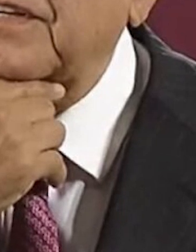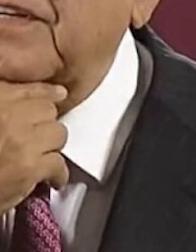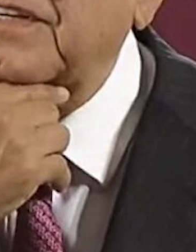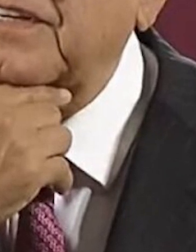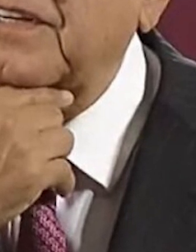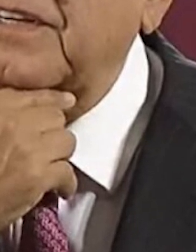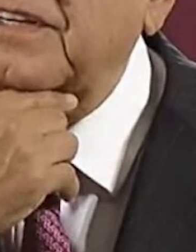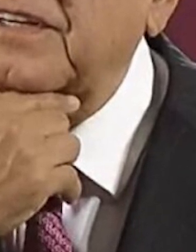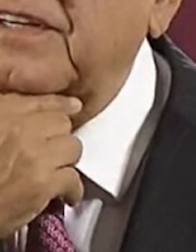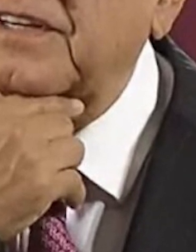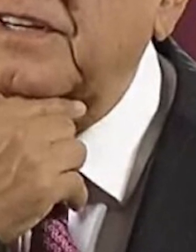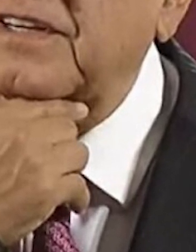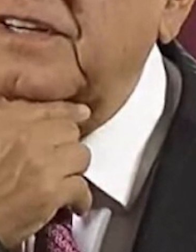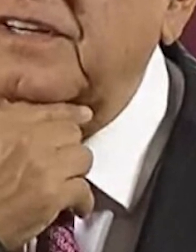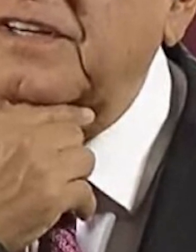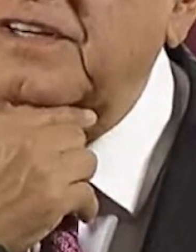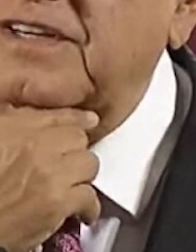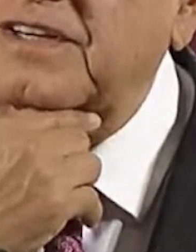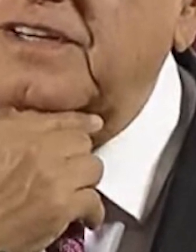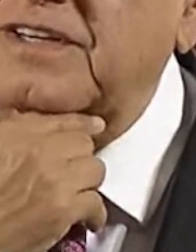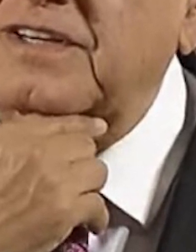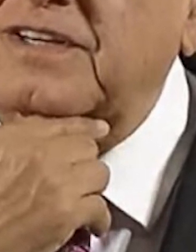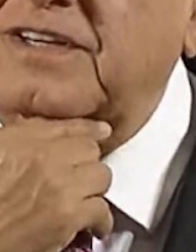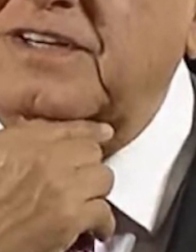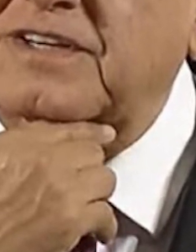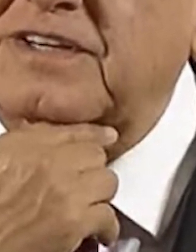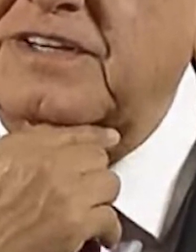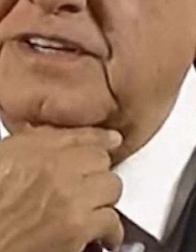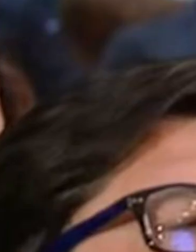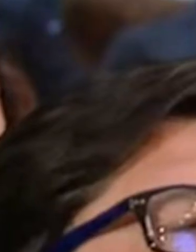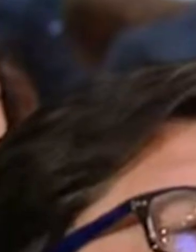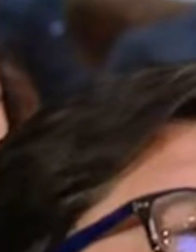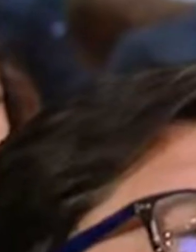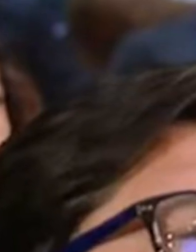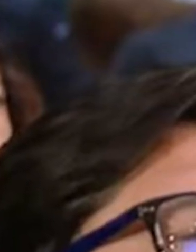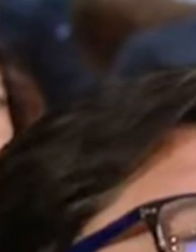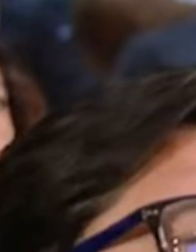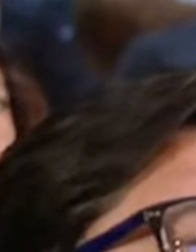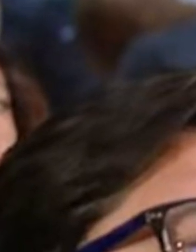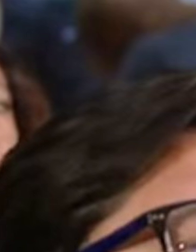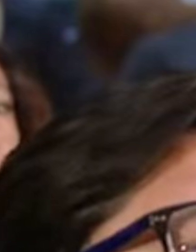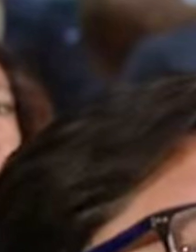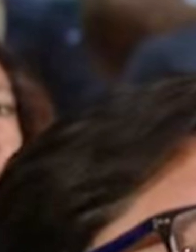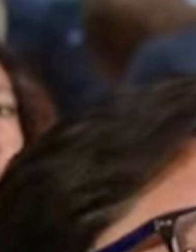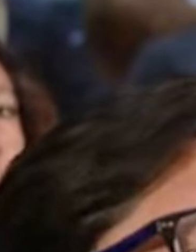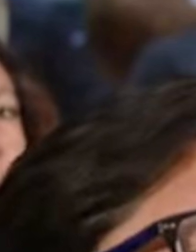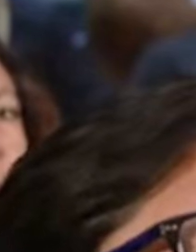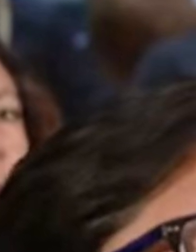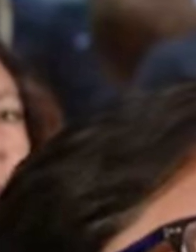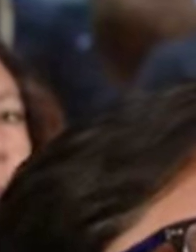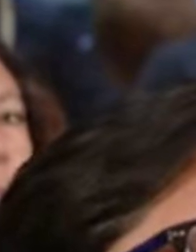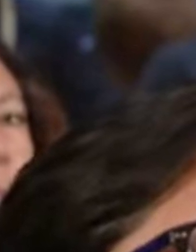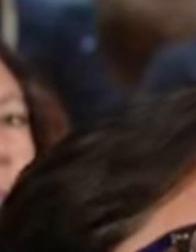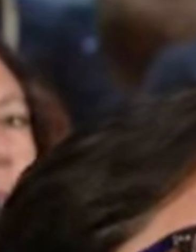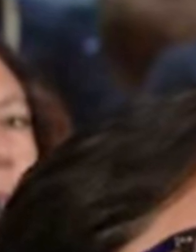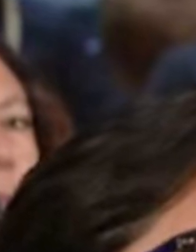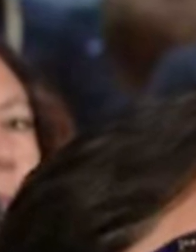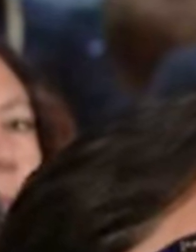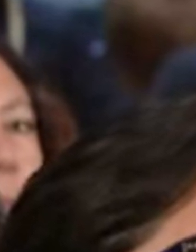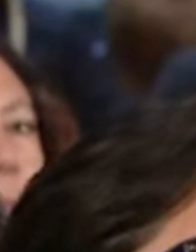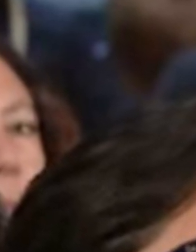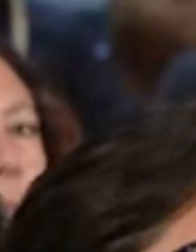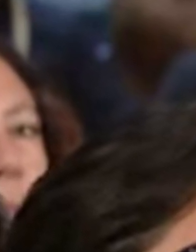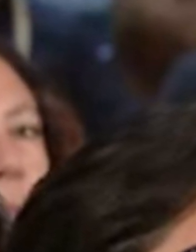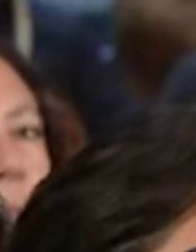No soportó, AMLO se engancha con periodista. La reportera Reina Aide no se cansa y esta vez AMLO no soportó.